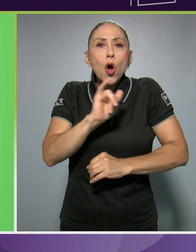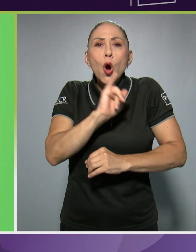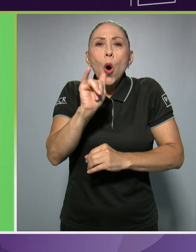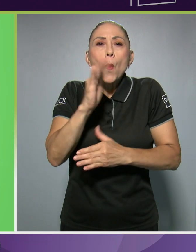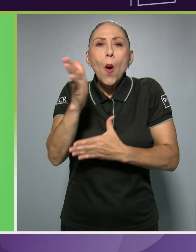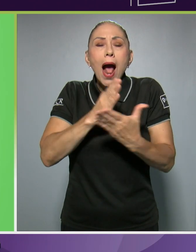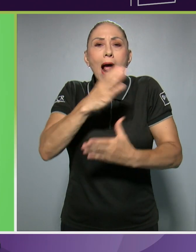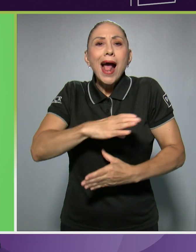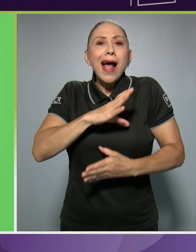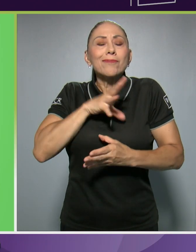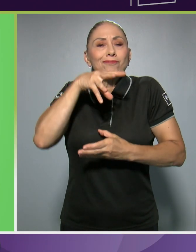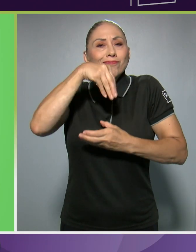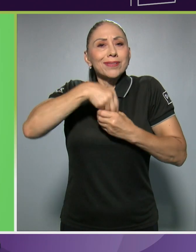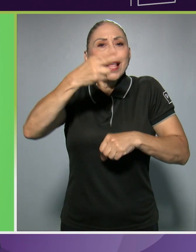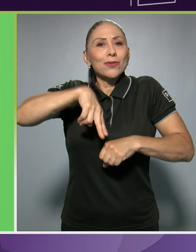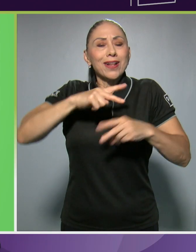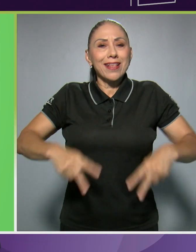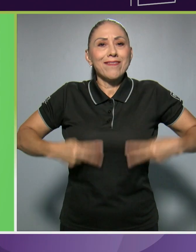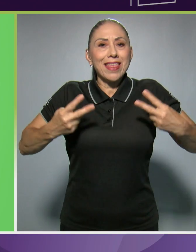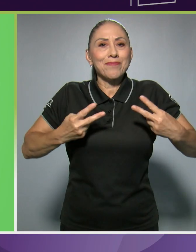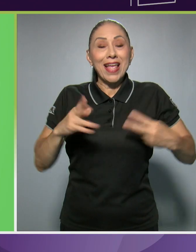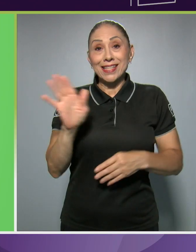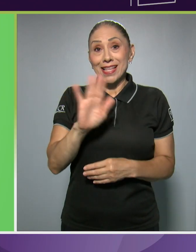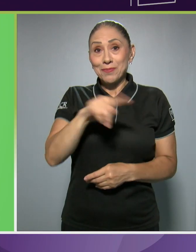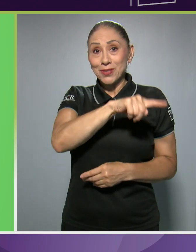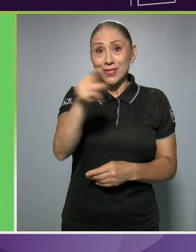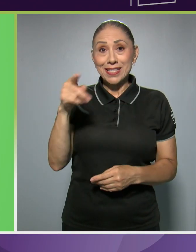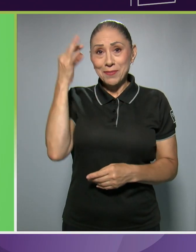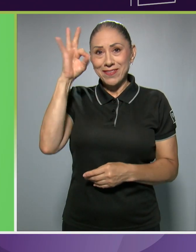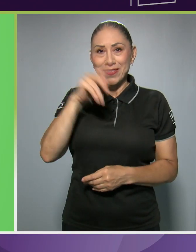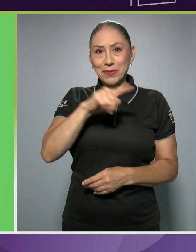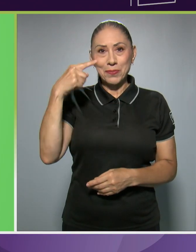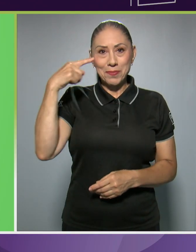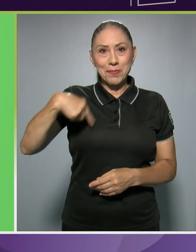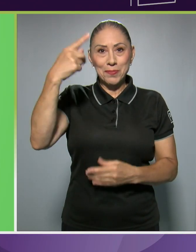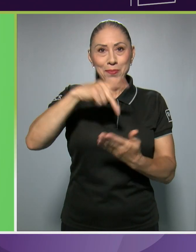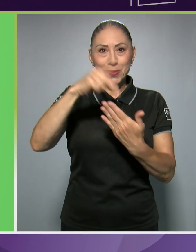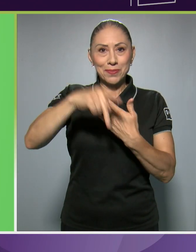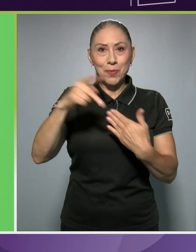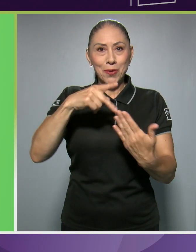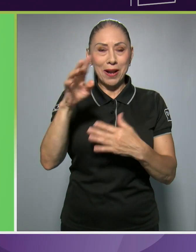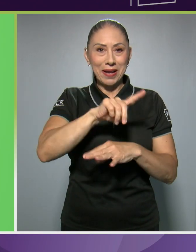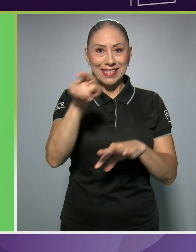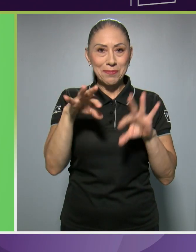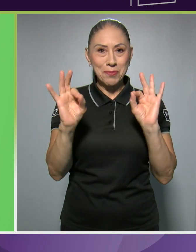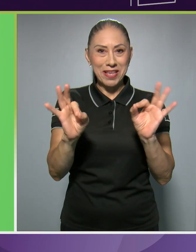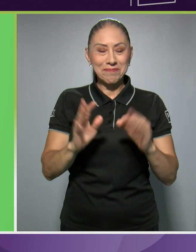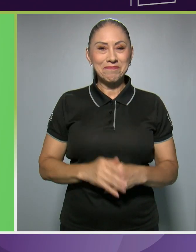intrínseca de la vida. Se despide de ustedes María Fernanda Jiménez. Hasta la próxima edición. Que estén muy bien.